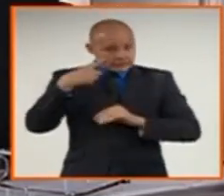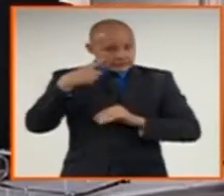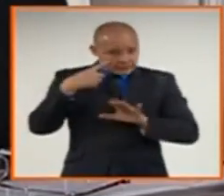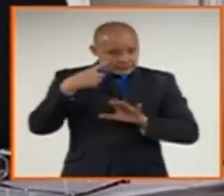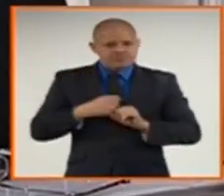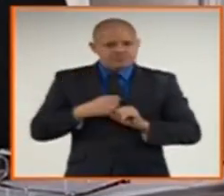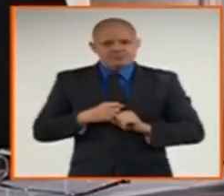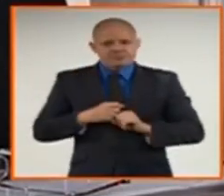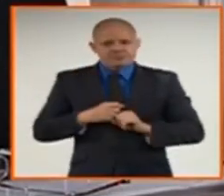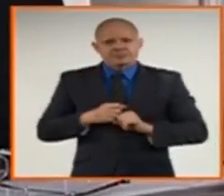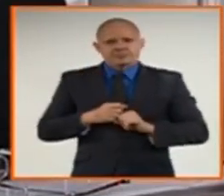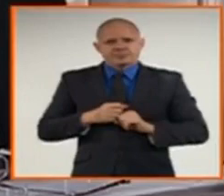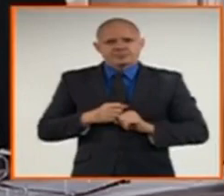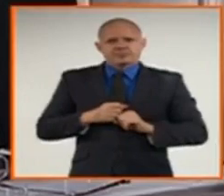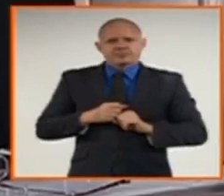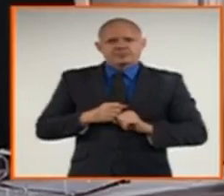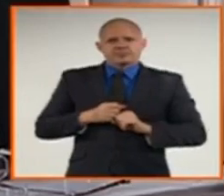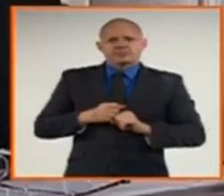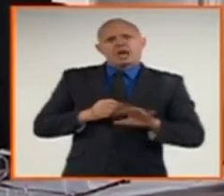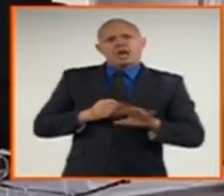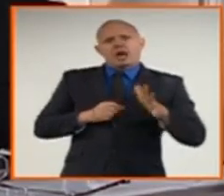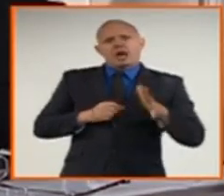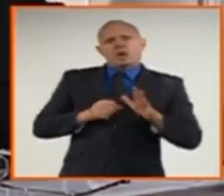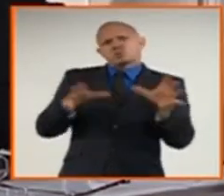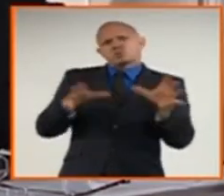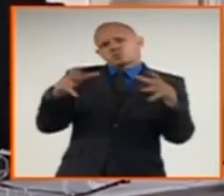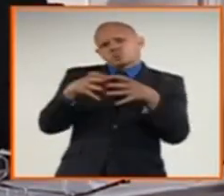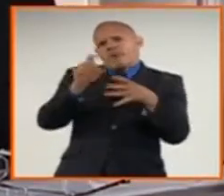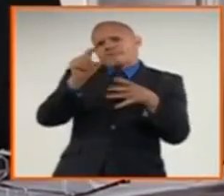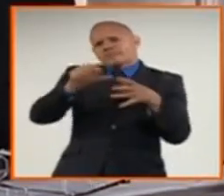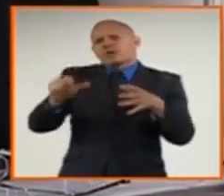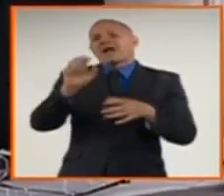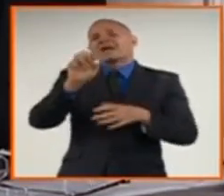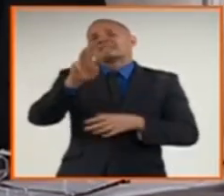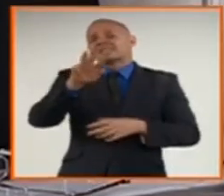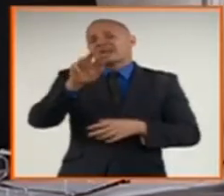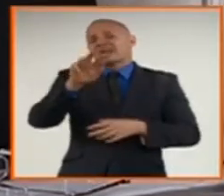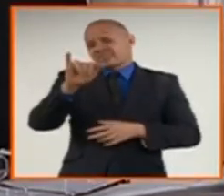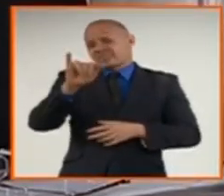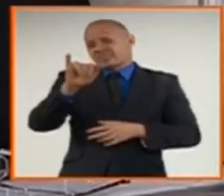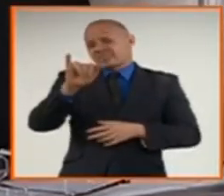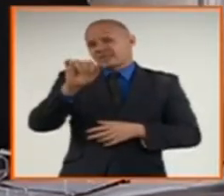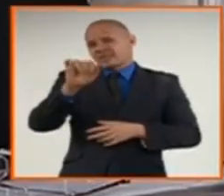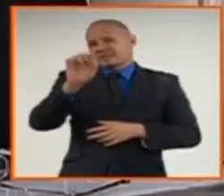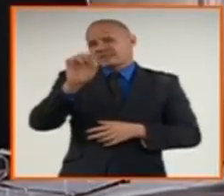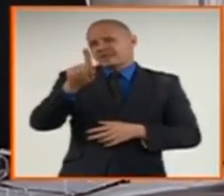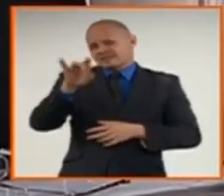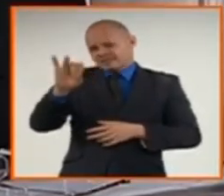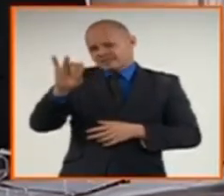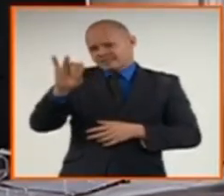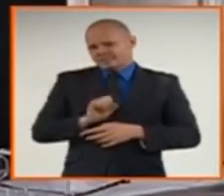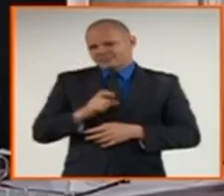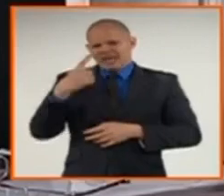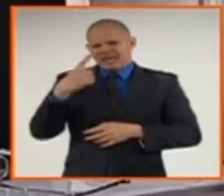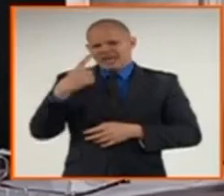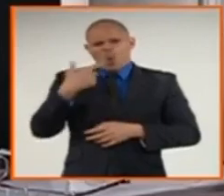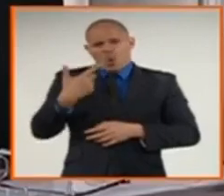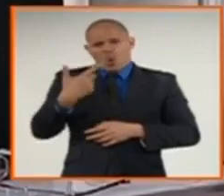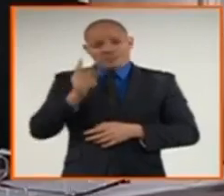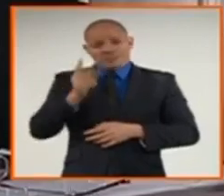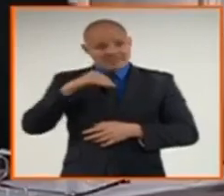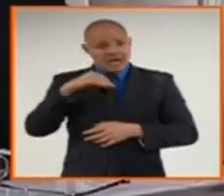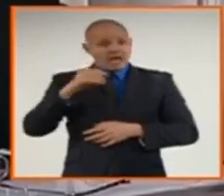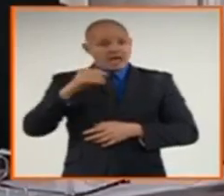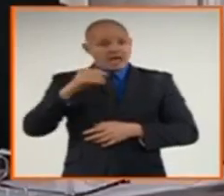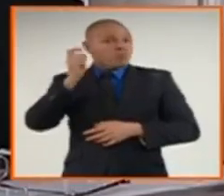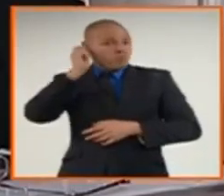madres, donde además de la seguridad estamos evaluando la respuesta inmune, porque es bien conocido que la madre transfiere anticuerpos